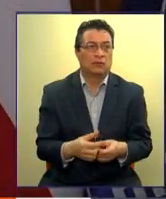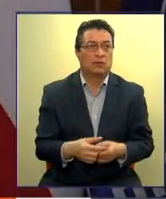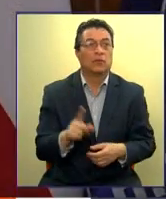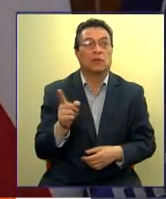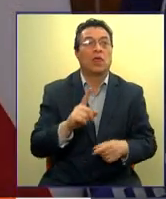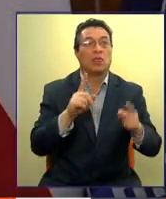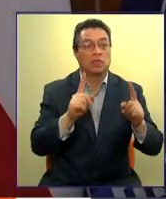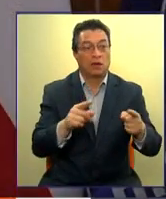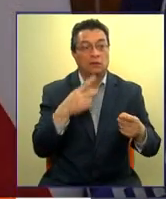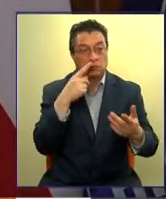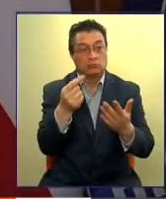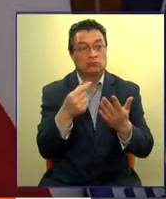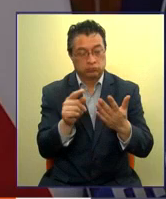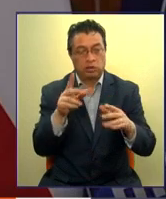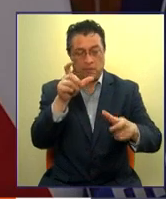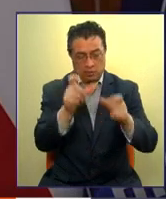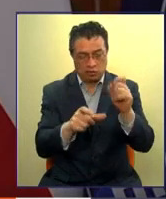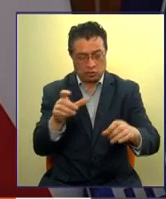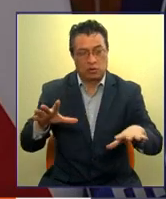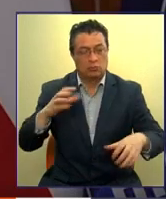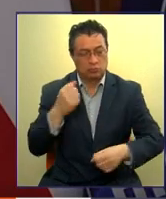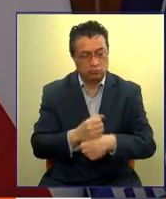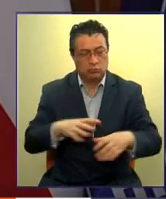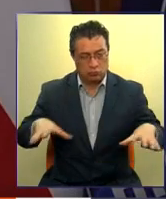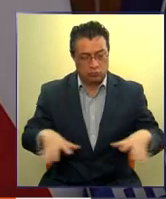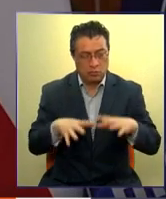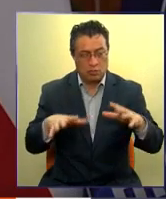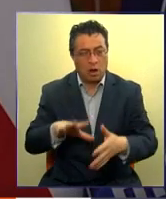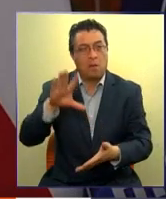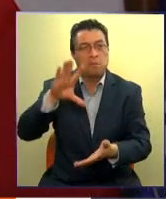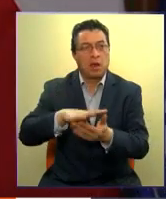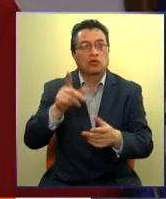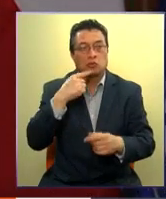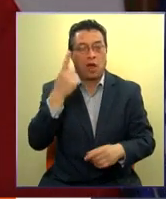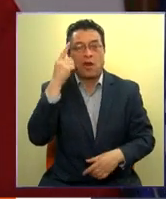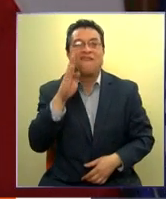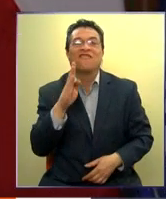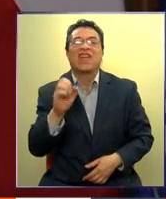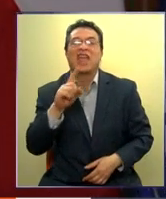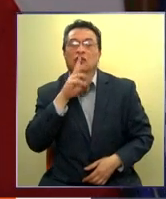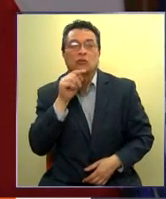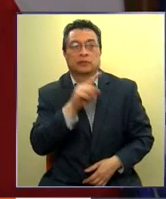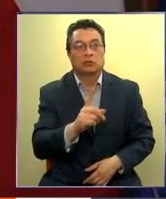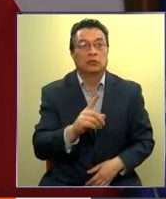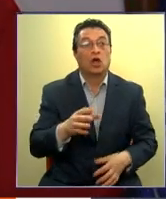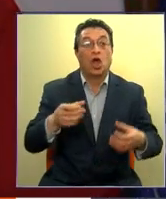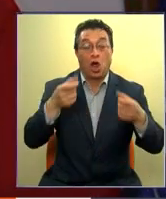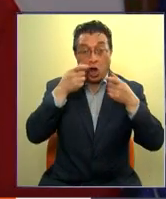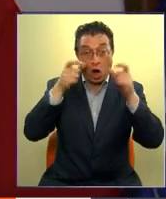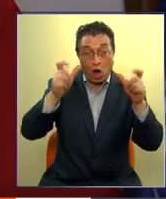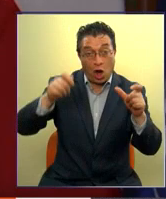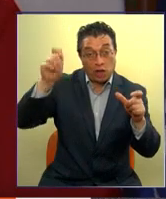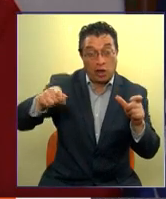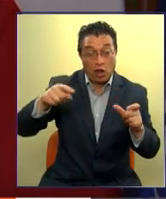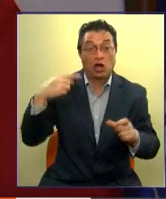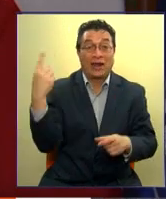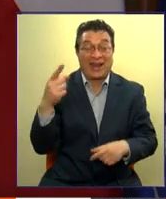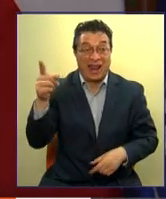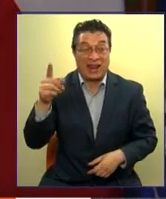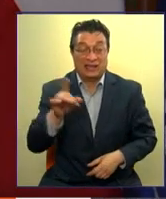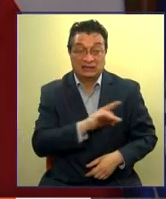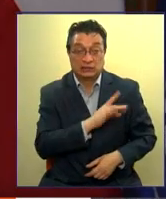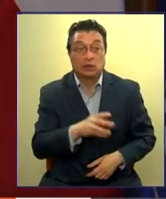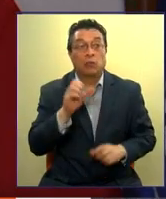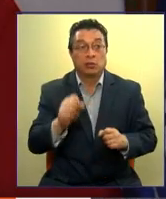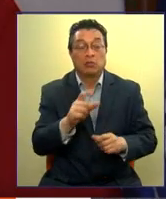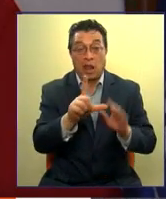personas que se han entregado a los países no andar con estos objetos que al contralor general de la república pueda determinar